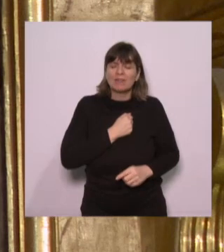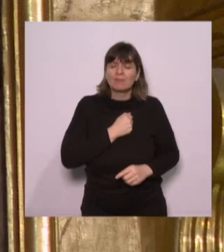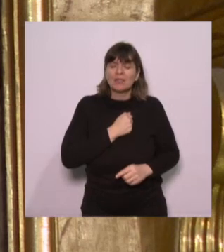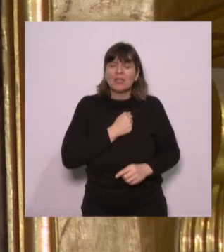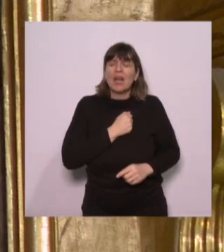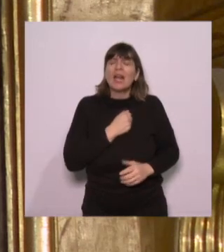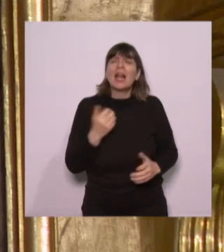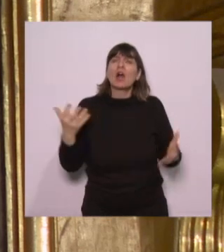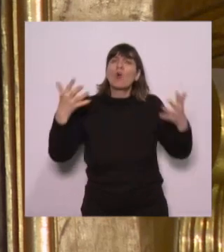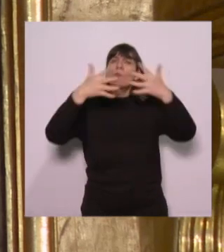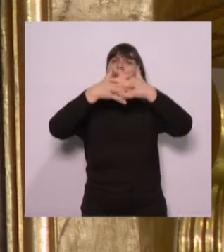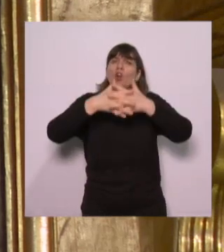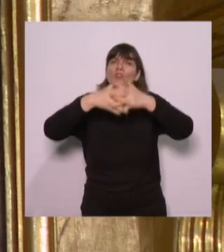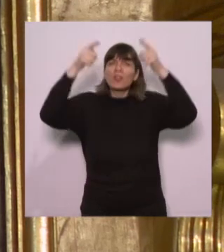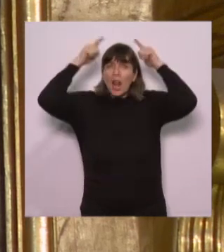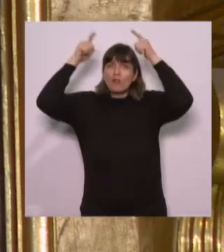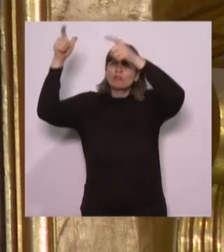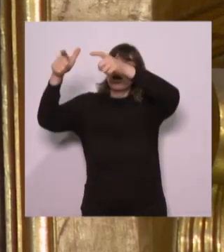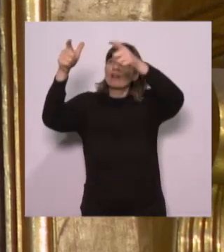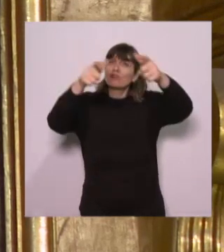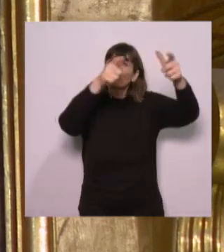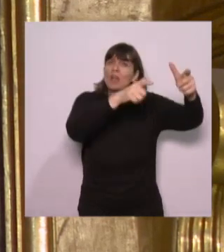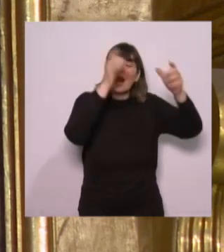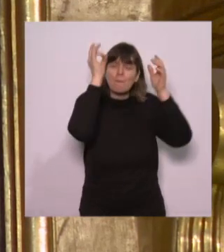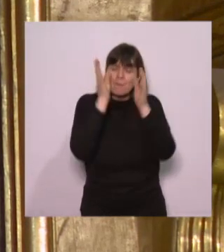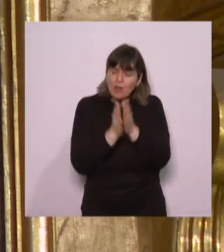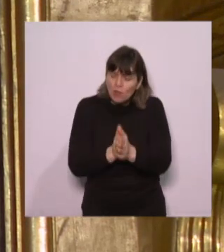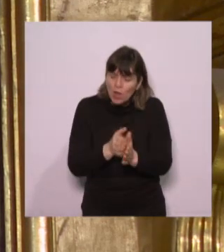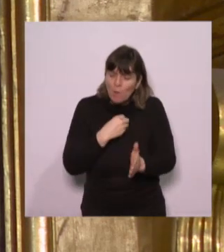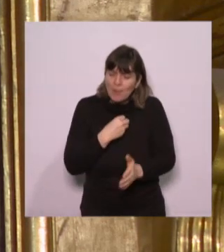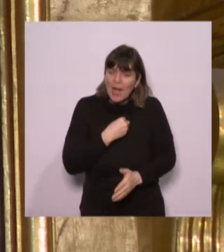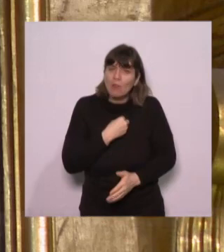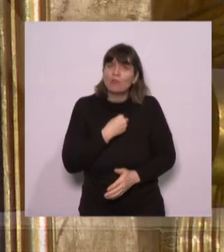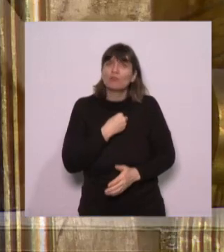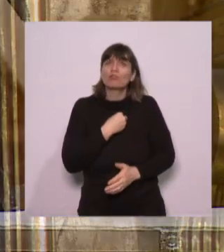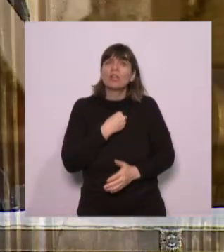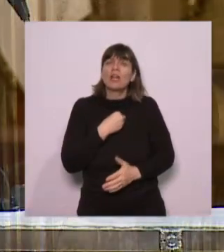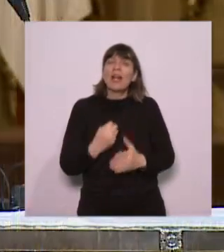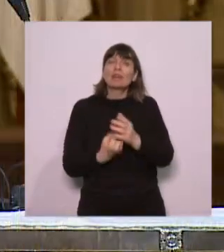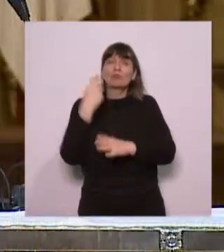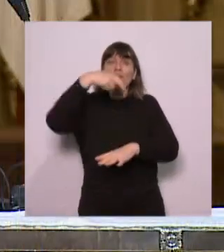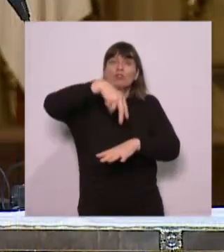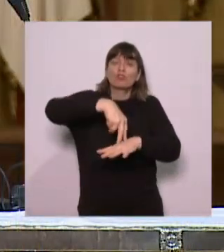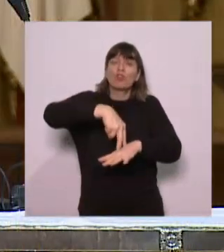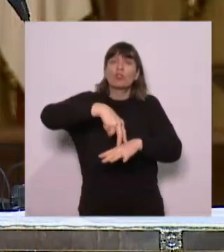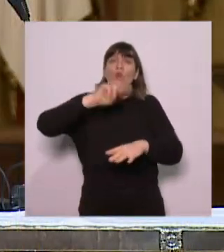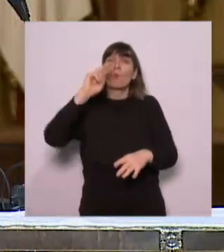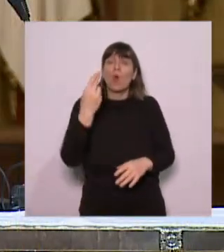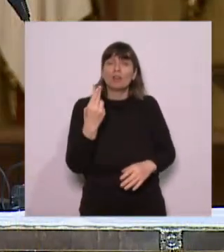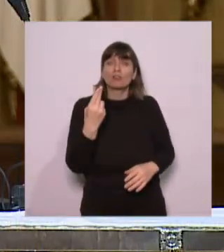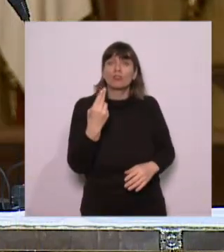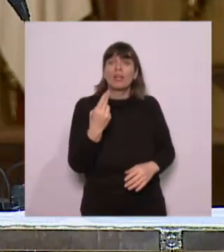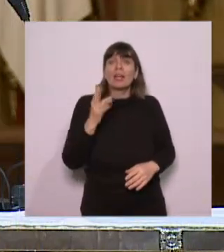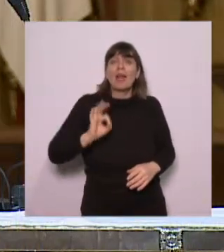Católica, la comunión de los santos, el perdón de los pecados, la resurrección de la